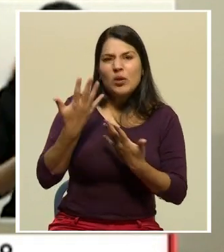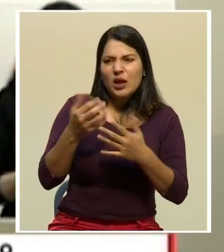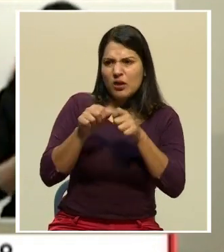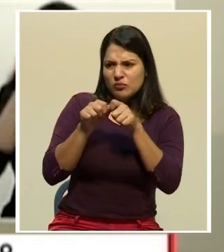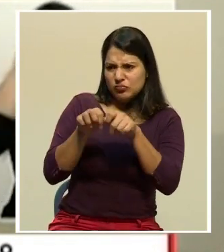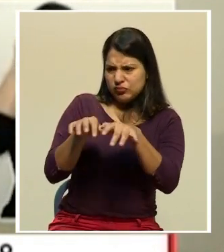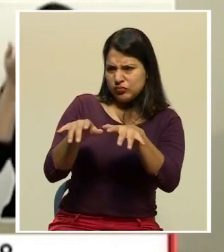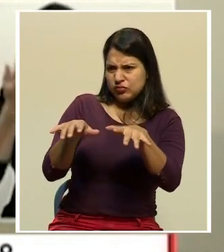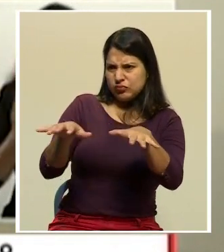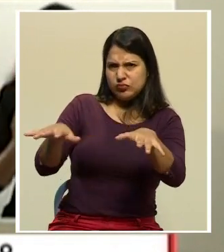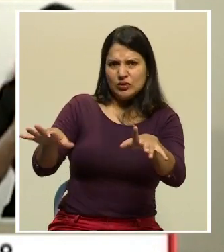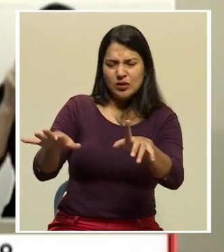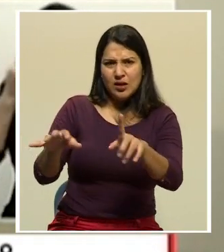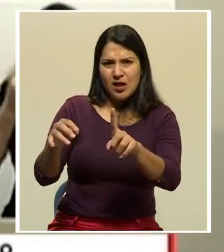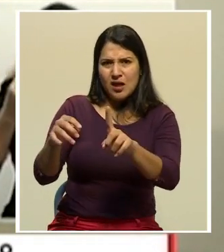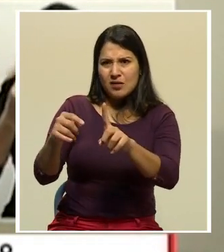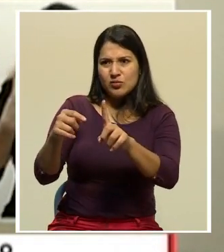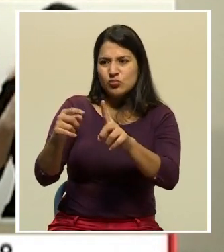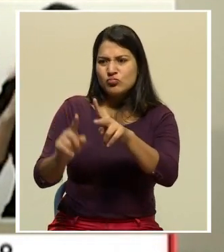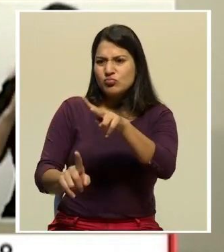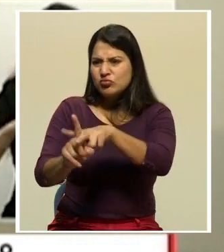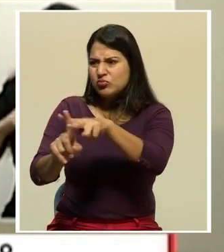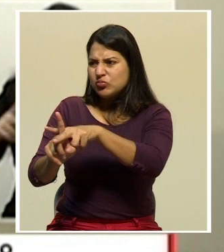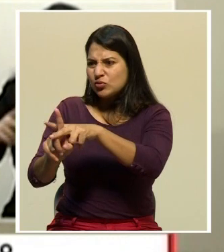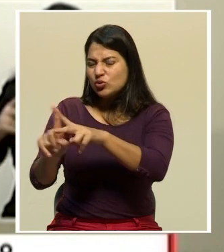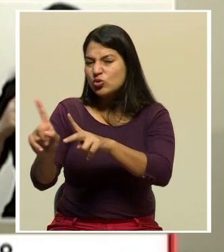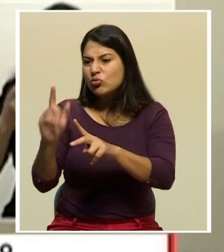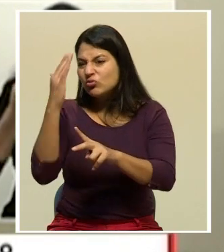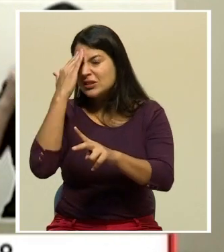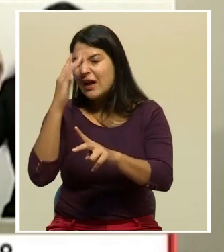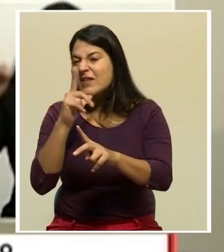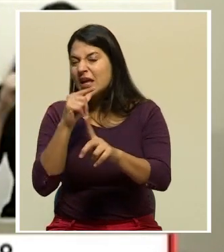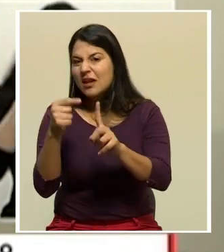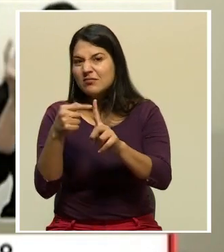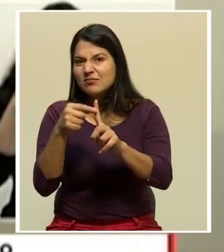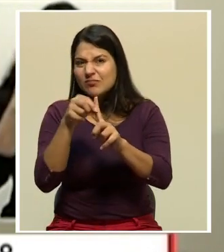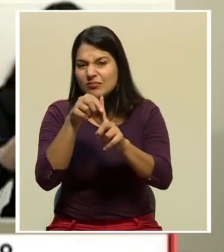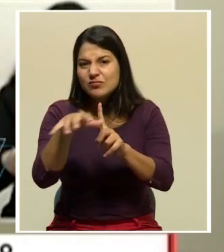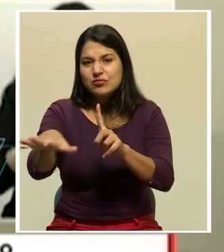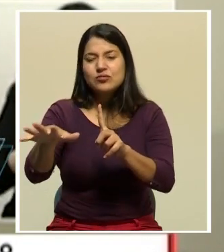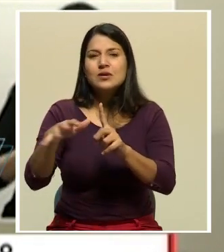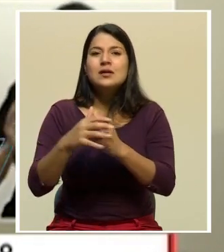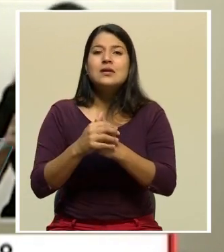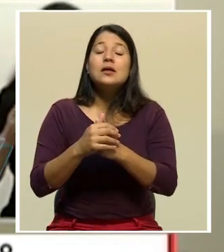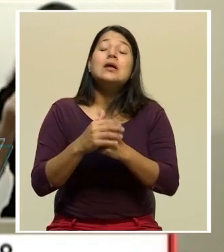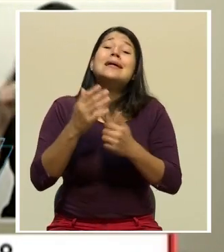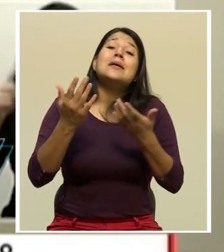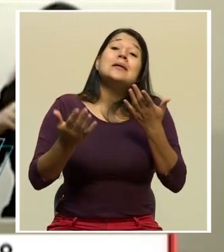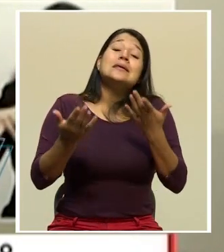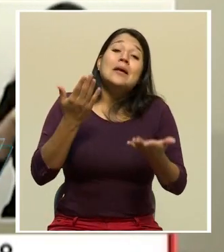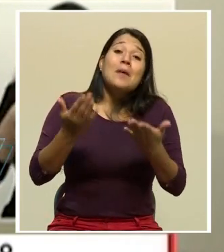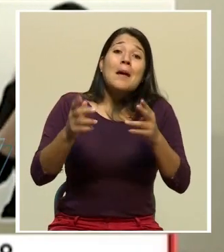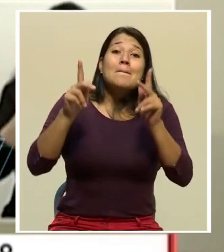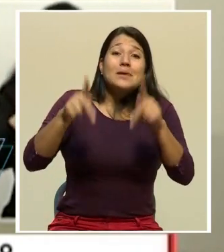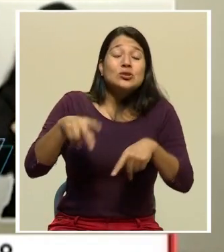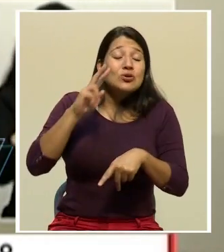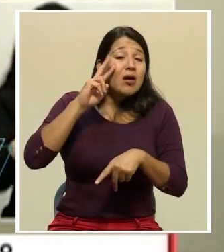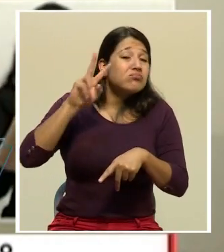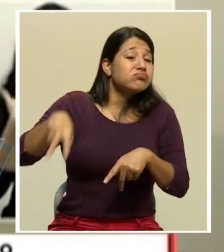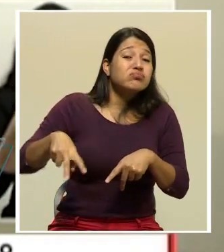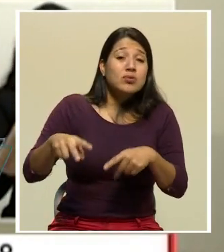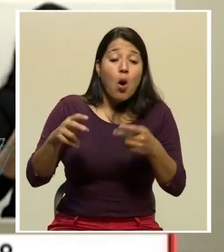que hay una transgresión importante no solamente de las burbujas sociales o de las medidas sanitarias básicas, sino también